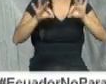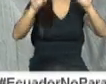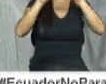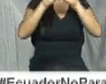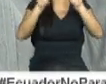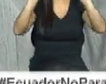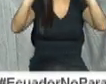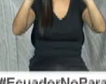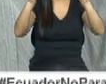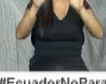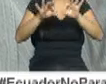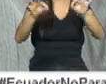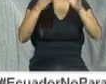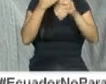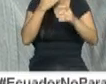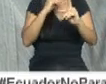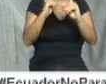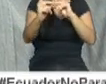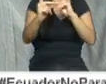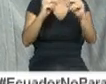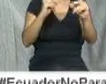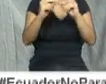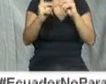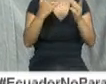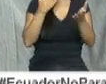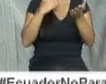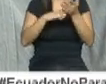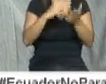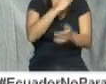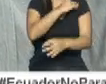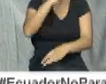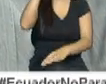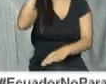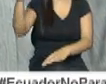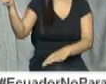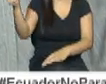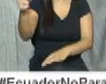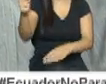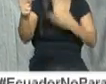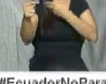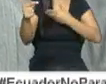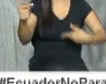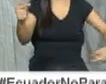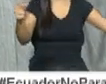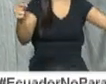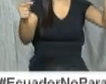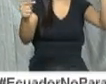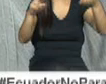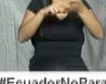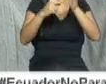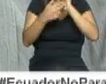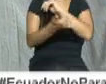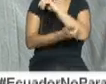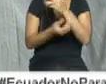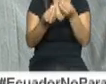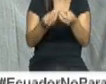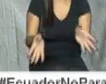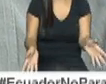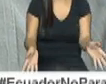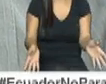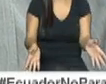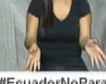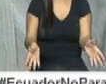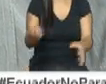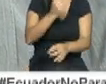ser la solución, ¿no? Yo creo que el país pierde con esto, porque el sector defensa no es cualquier sector. O sea, yo creo que hay que mantener la unidad